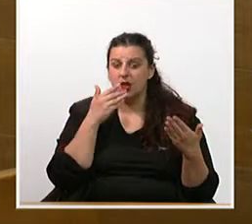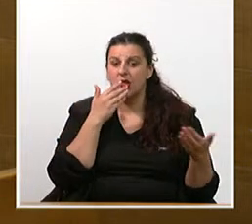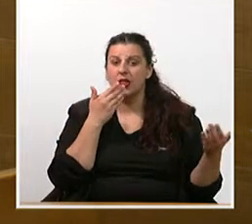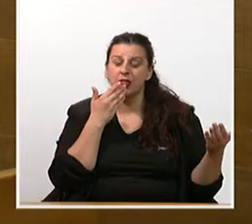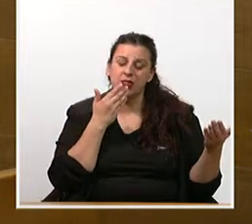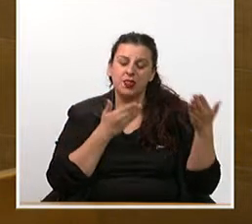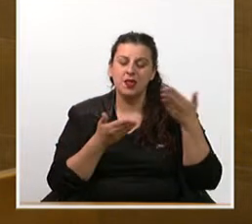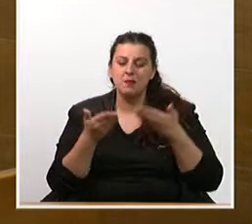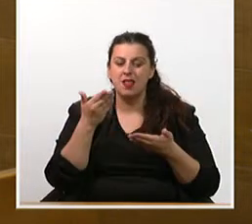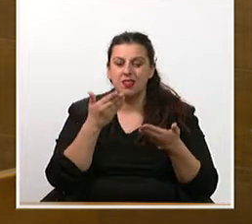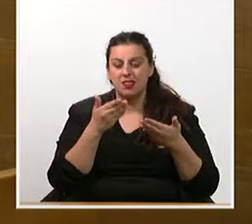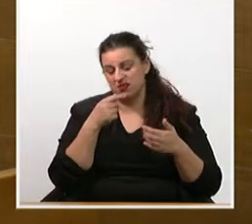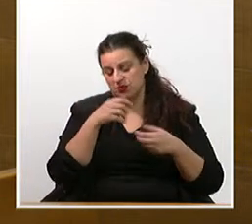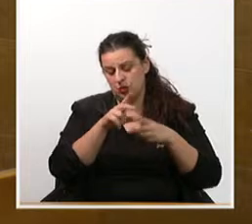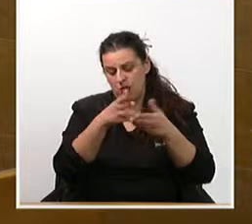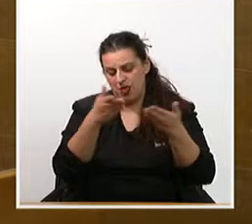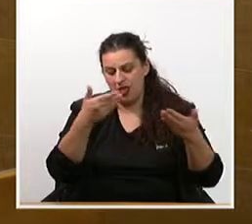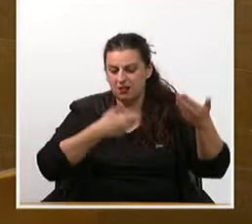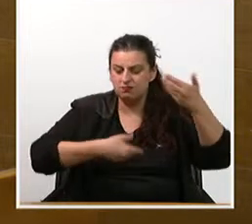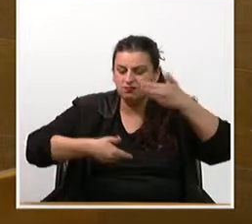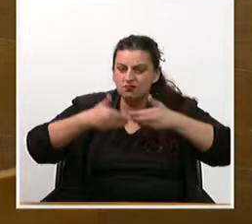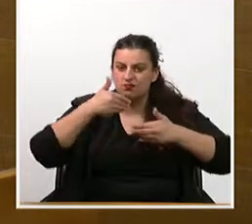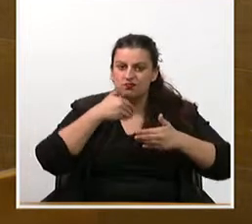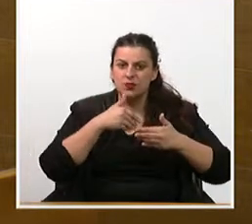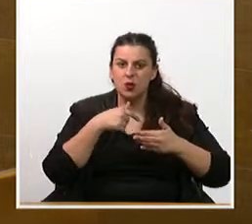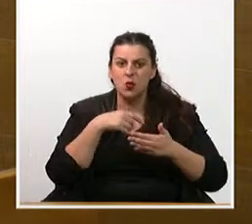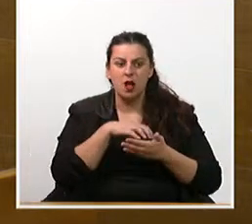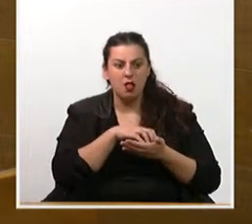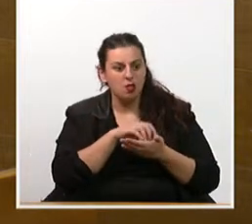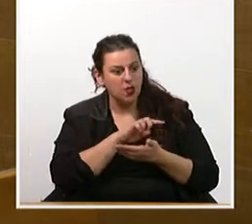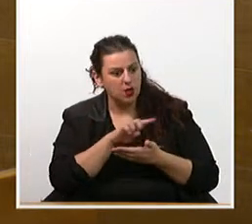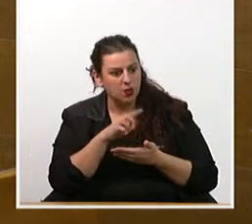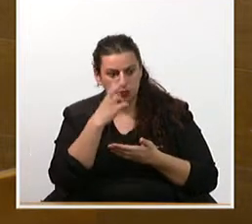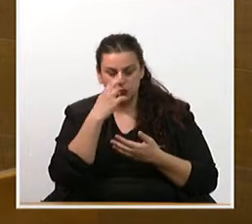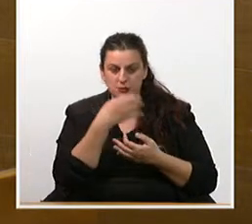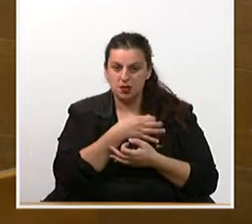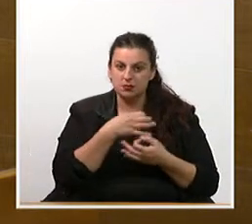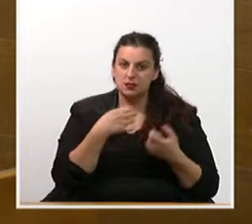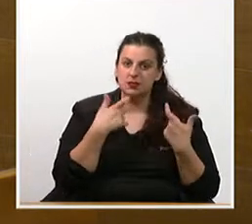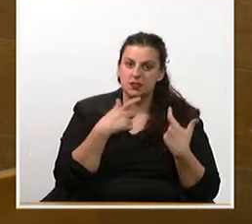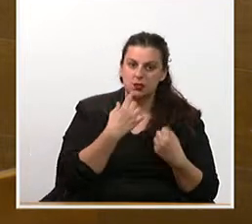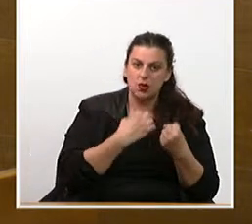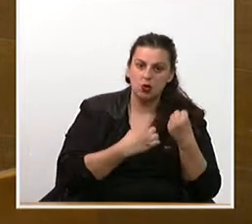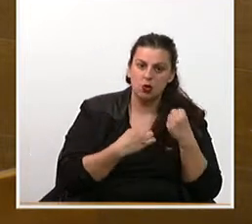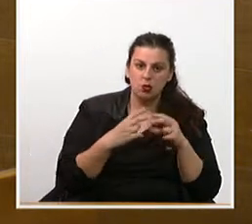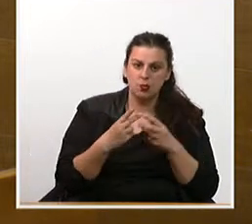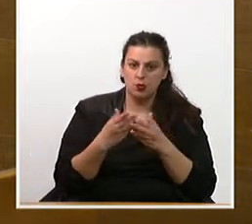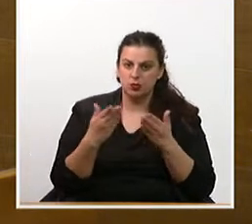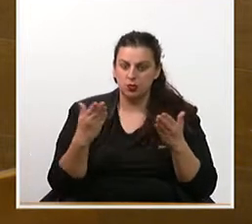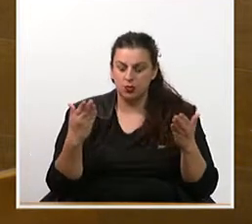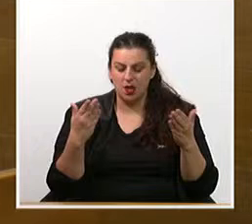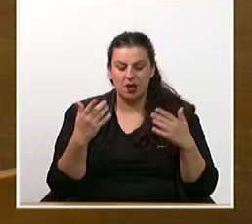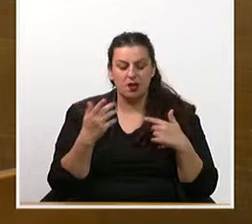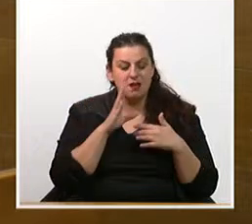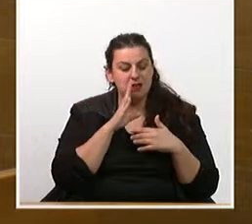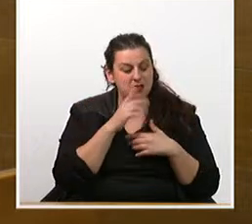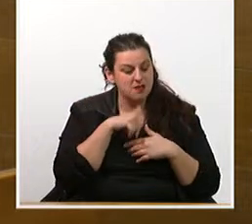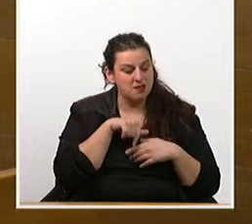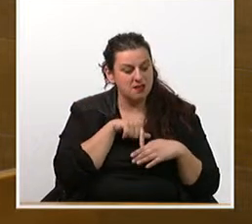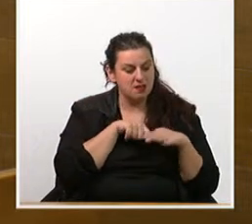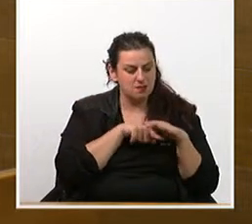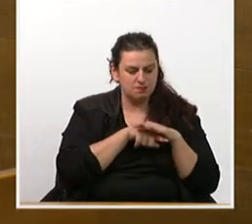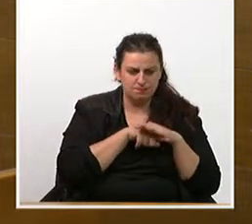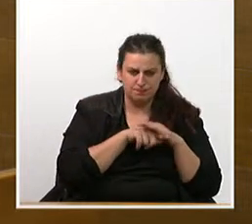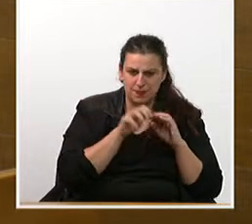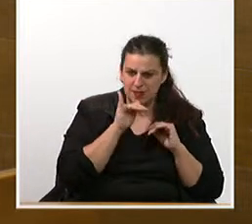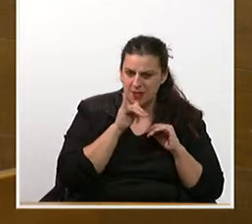estabilidad y certidumbre de los diferentes sectores económicos y sociales la burocracia asfixiante el marco normativo